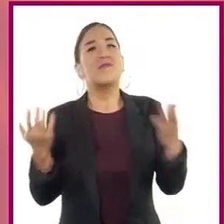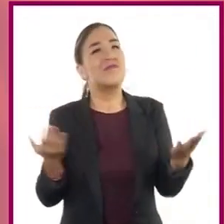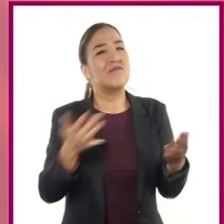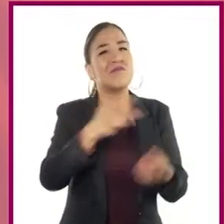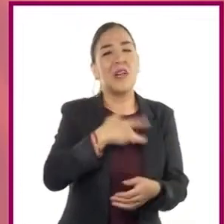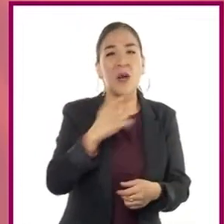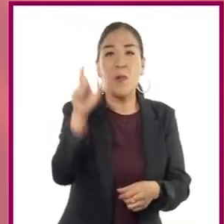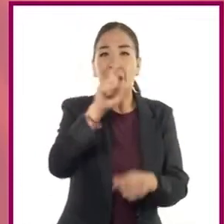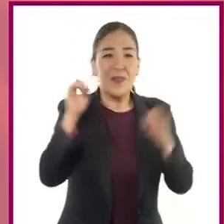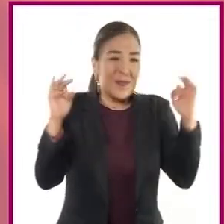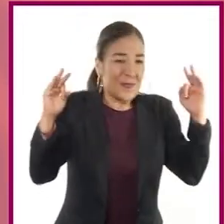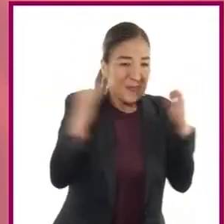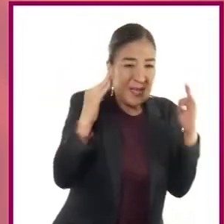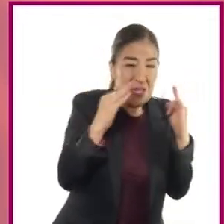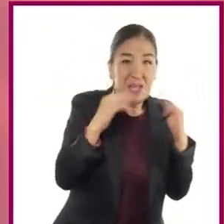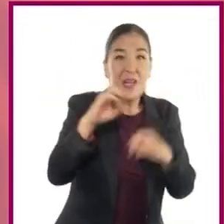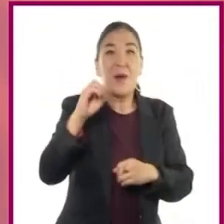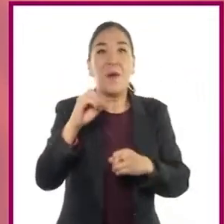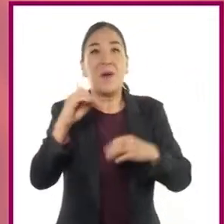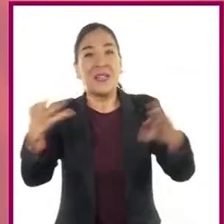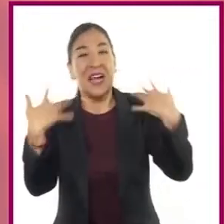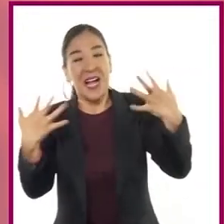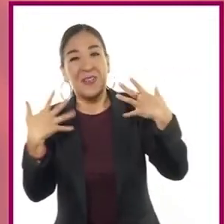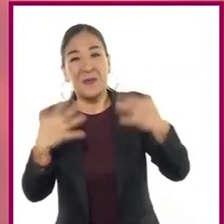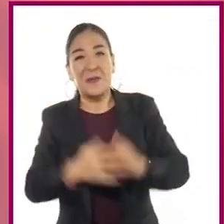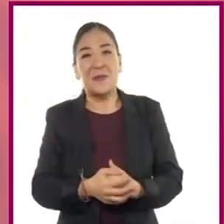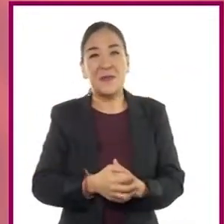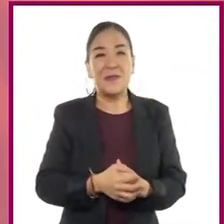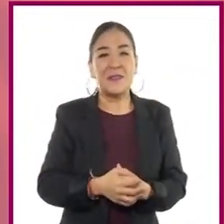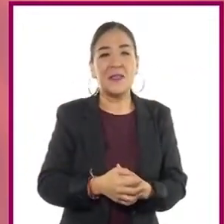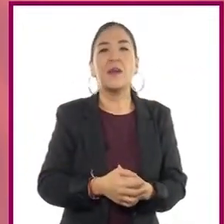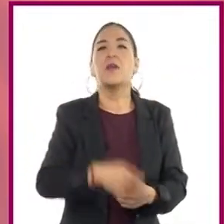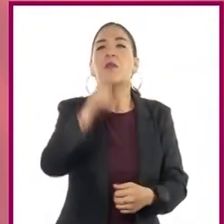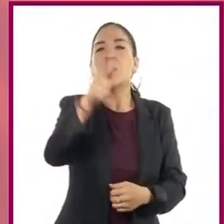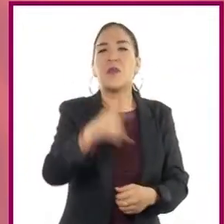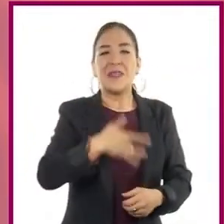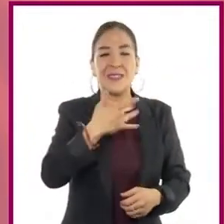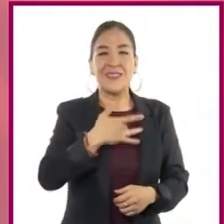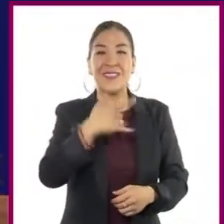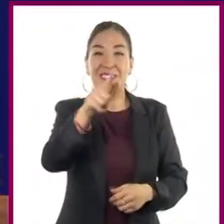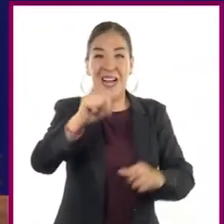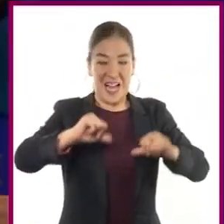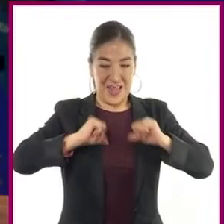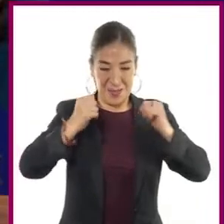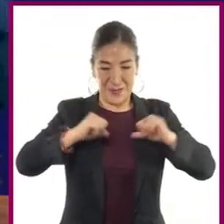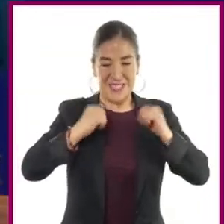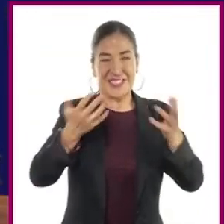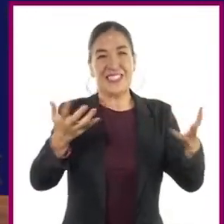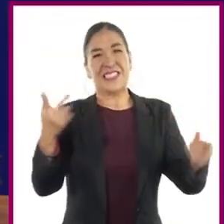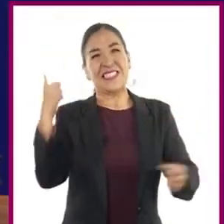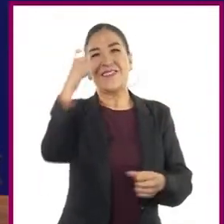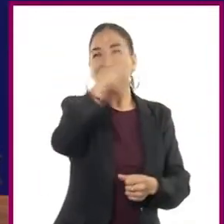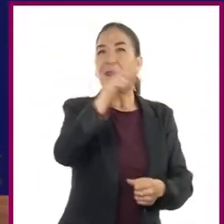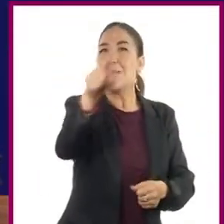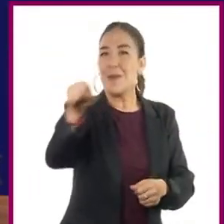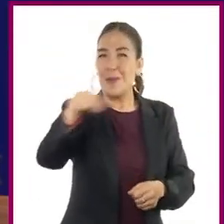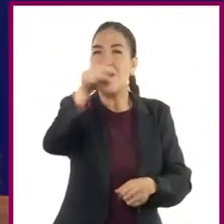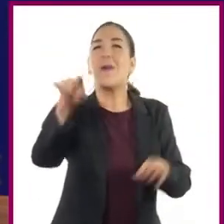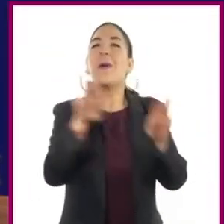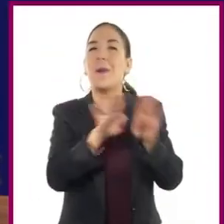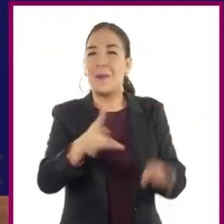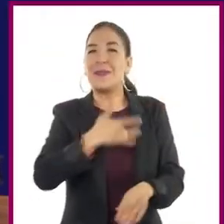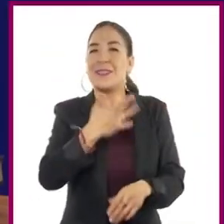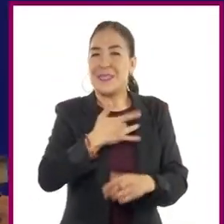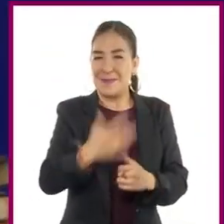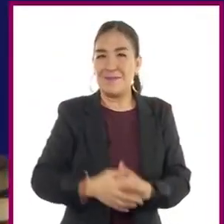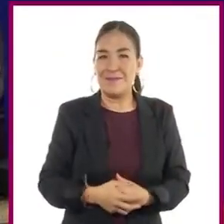es frío o hace calor, o en esa etapa de su vida llamada adolescencia. Sí, claro, como usted